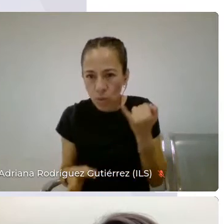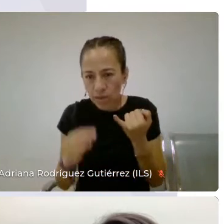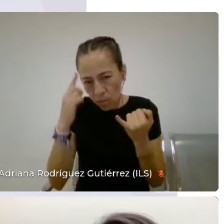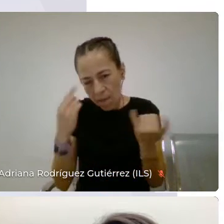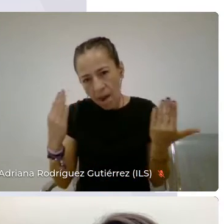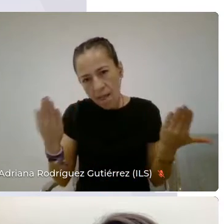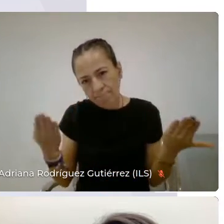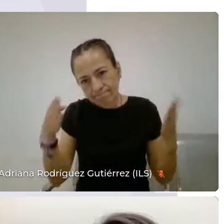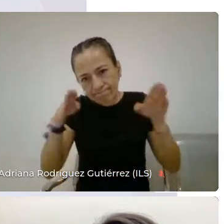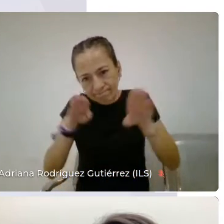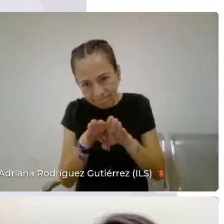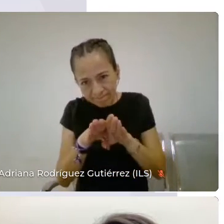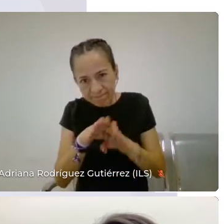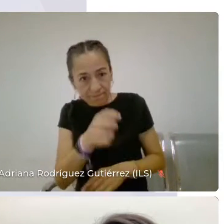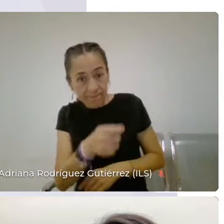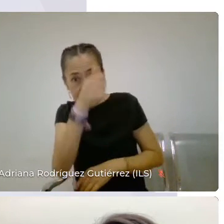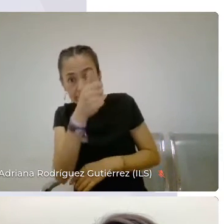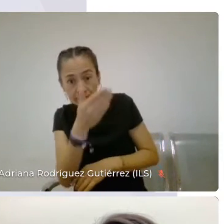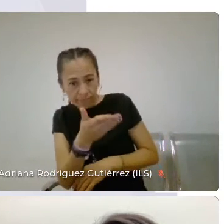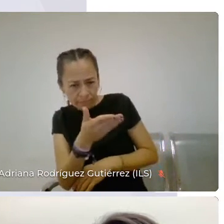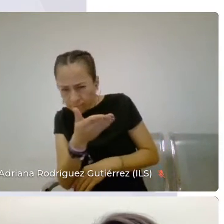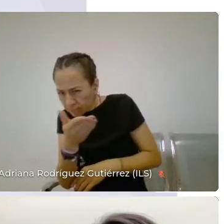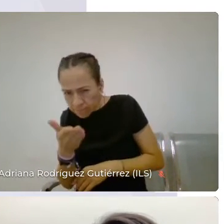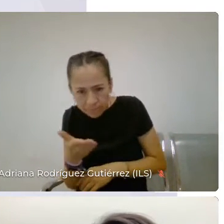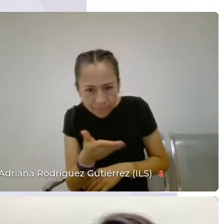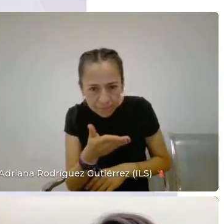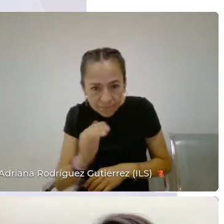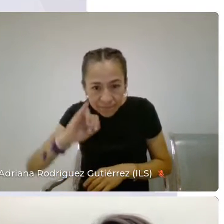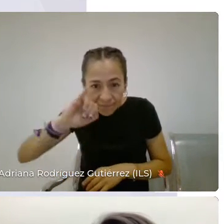Empezamos por Juan.